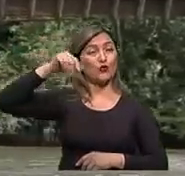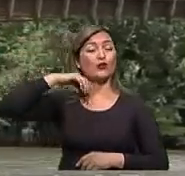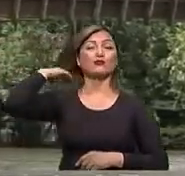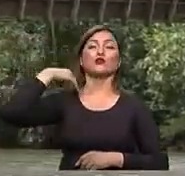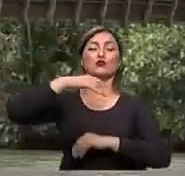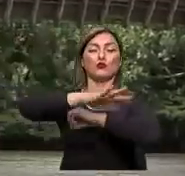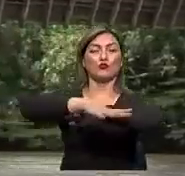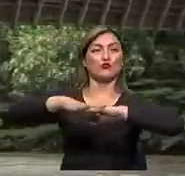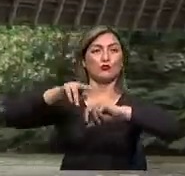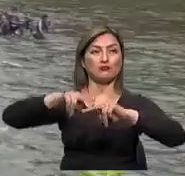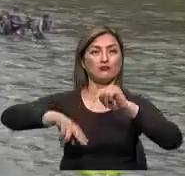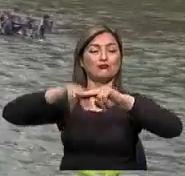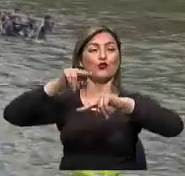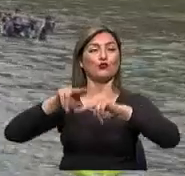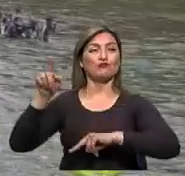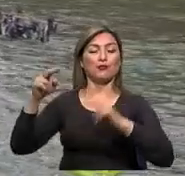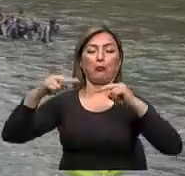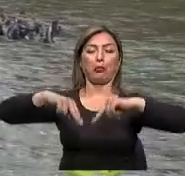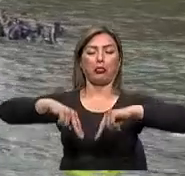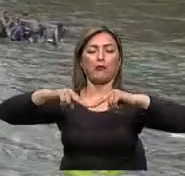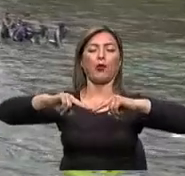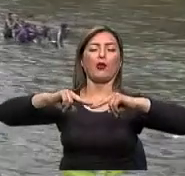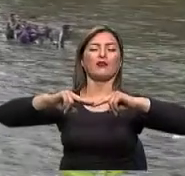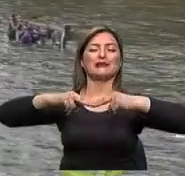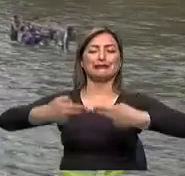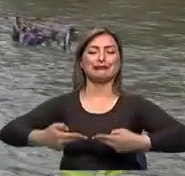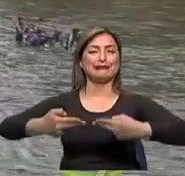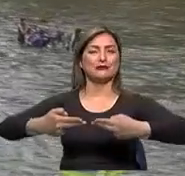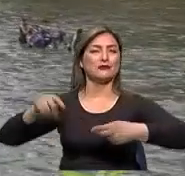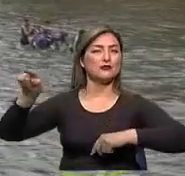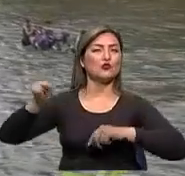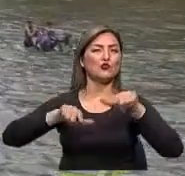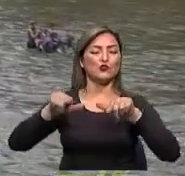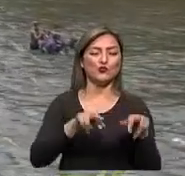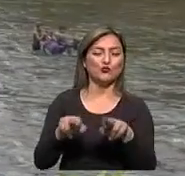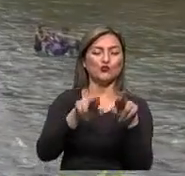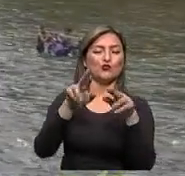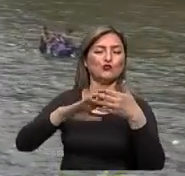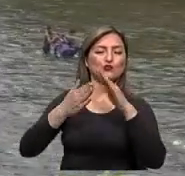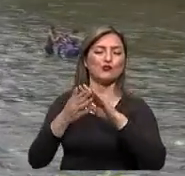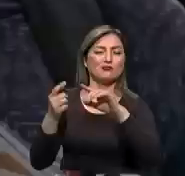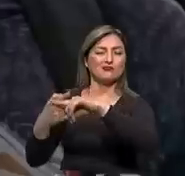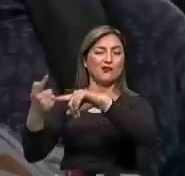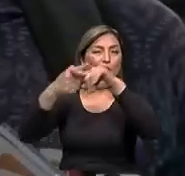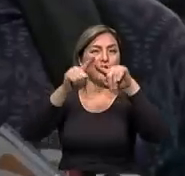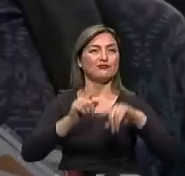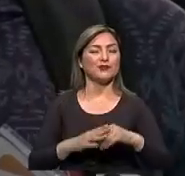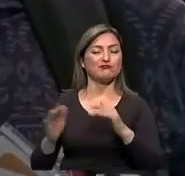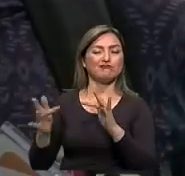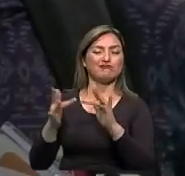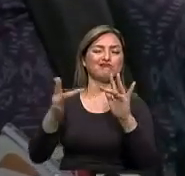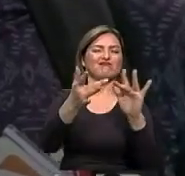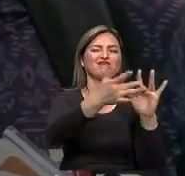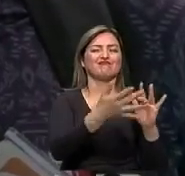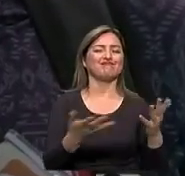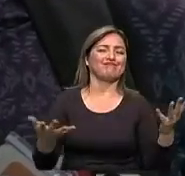provincial de Morona, Santiago. Está ubicado sobre el río Macuma y conecta varias comunidades en el cantón Taisha. La comunidad Pimbinza